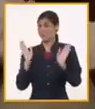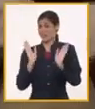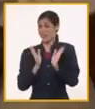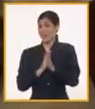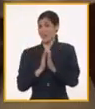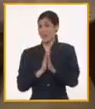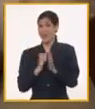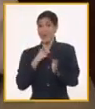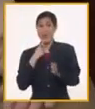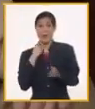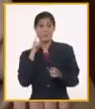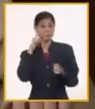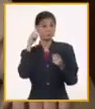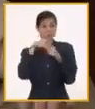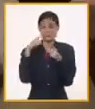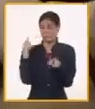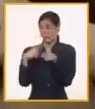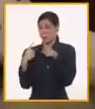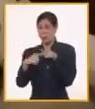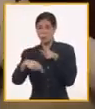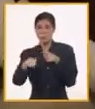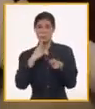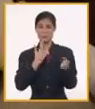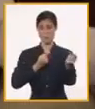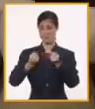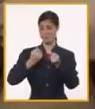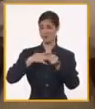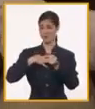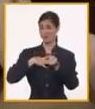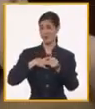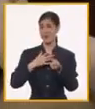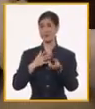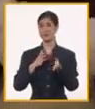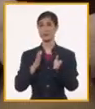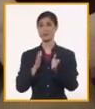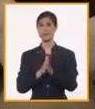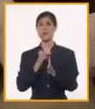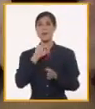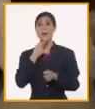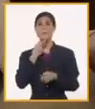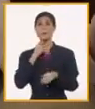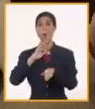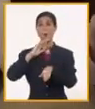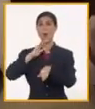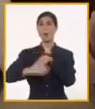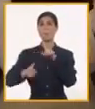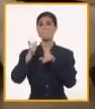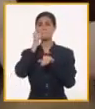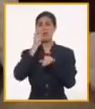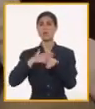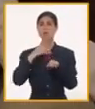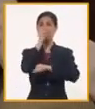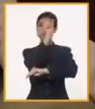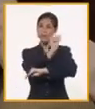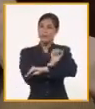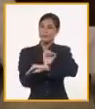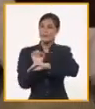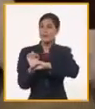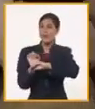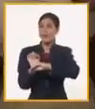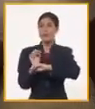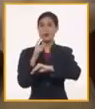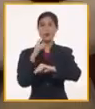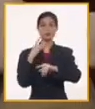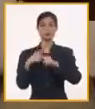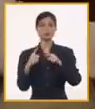yo mire, tengo un automóvil. Y cuando hablé de mi hermano es arquitecto, mi hermano está, y era verdad, mi hermano está en una posición